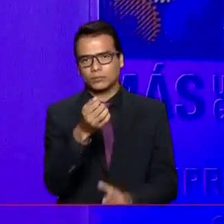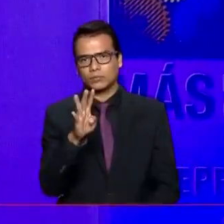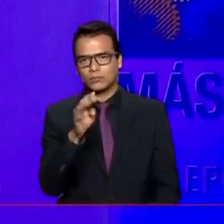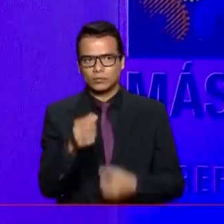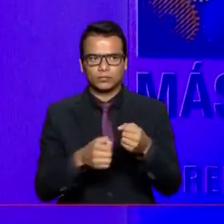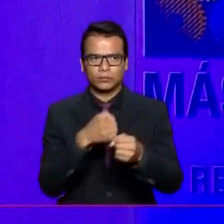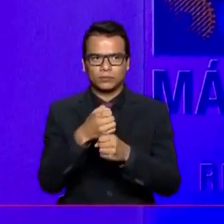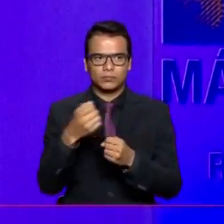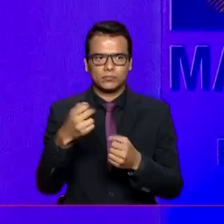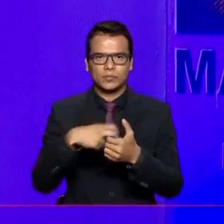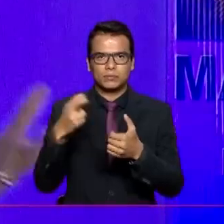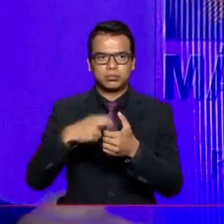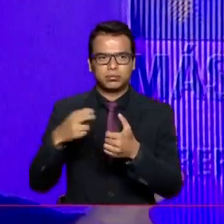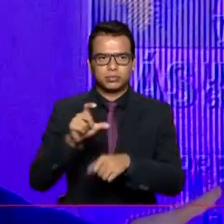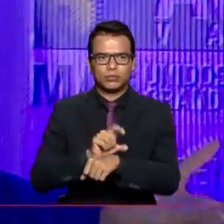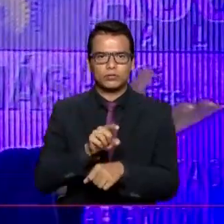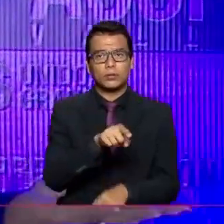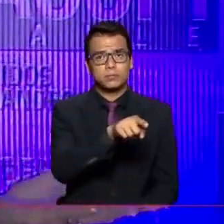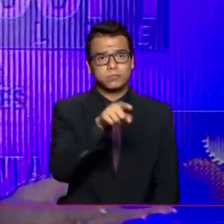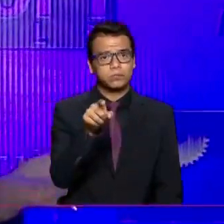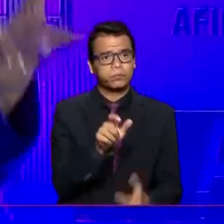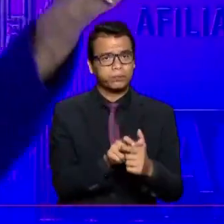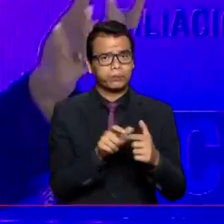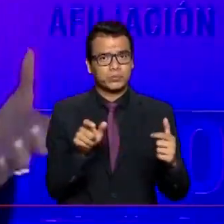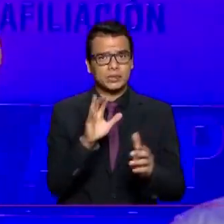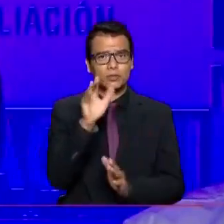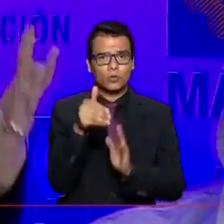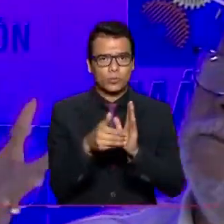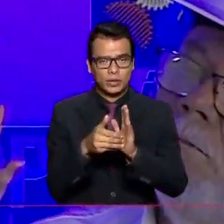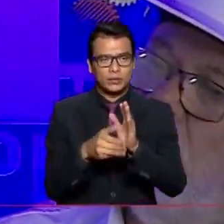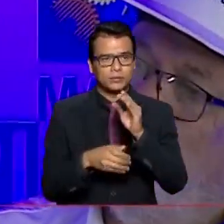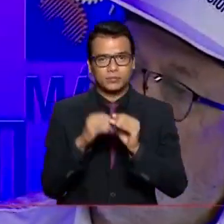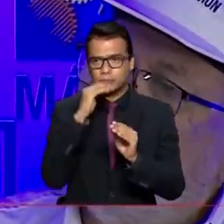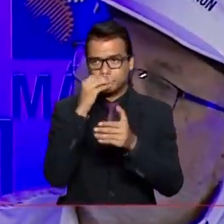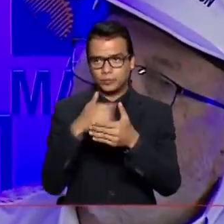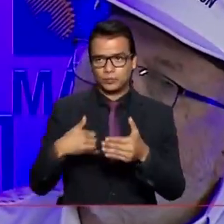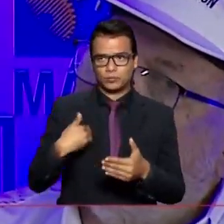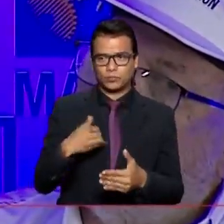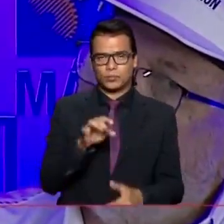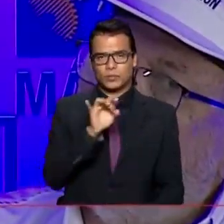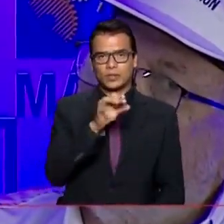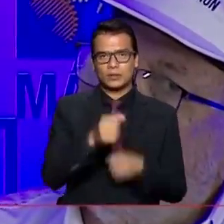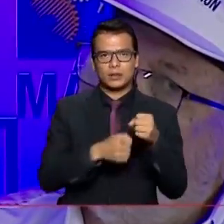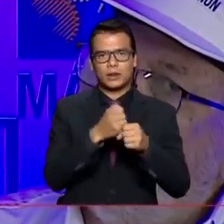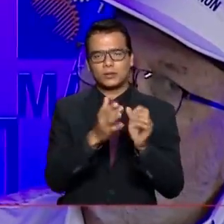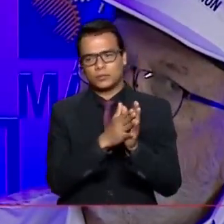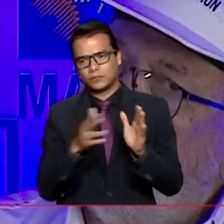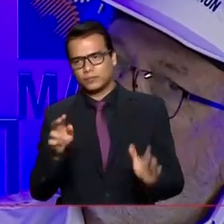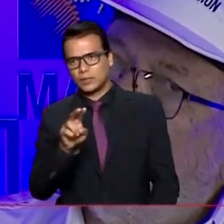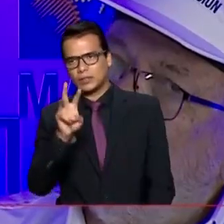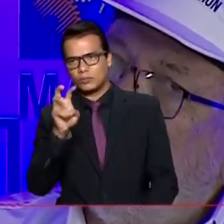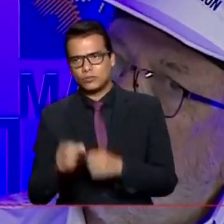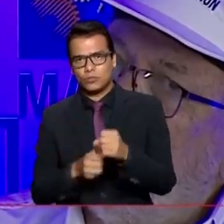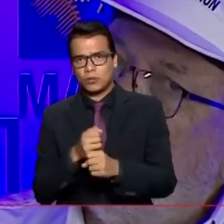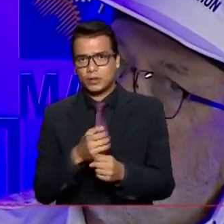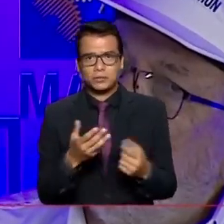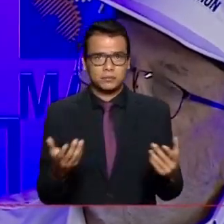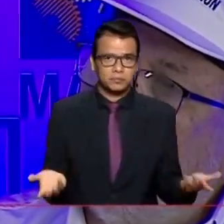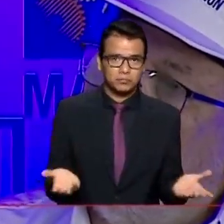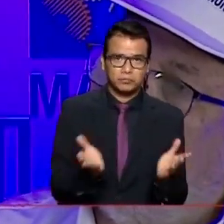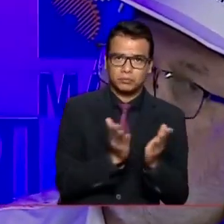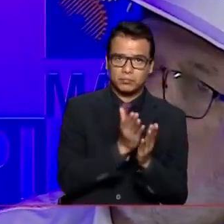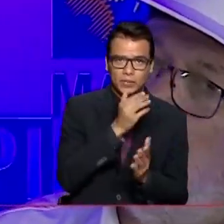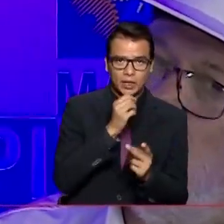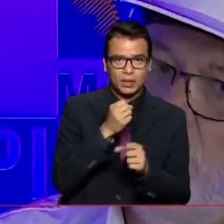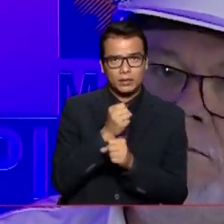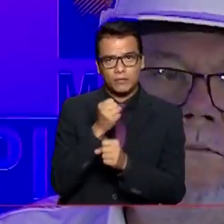fuera desescolarizados. Tenemos niños jóvenes de 15 a 28 años, ninis, que ni estudian ni